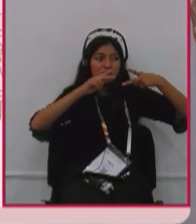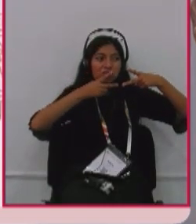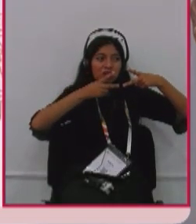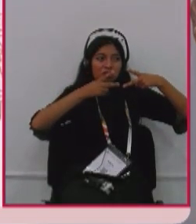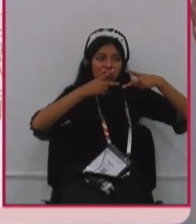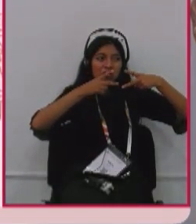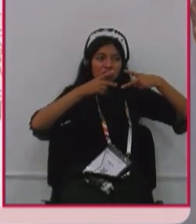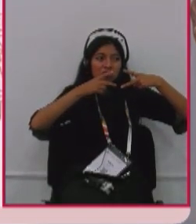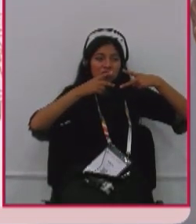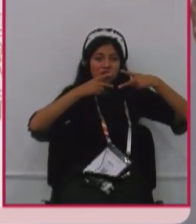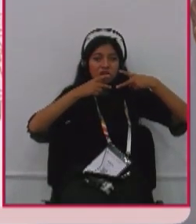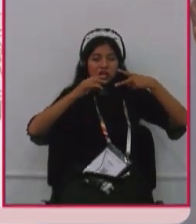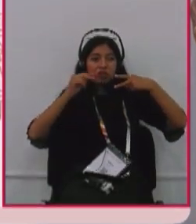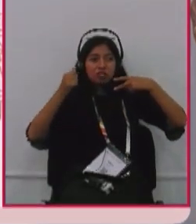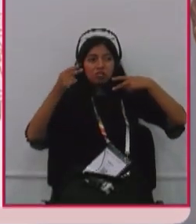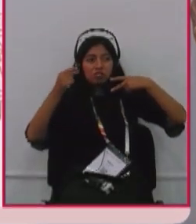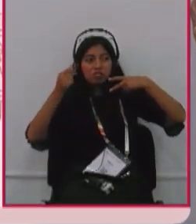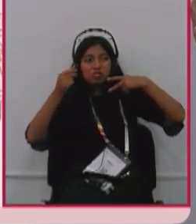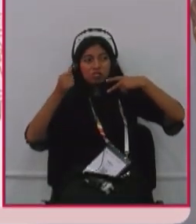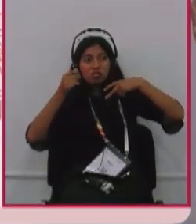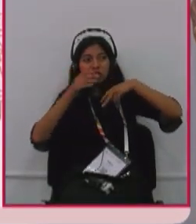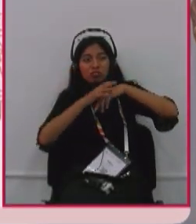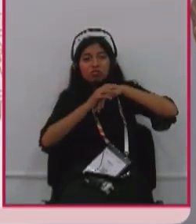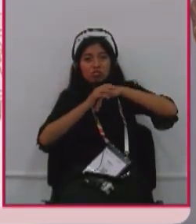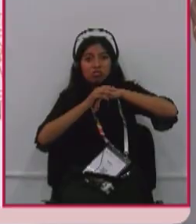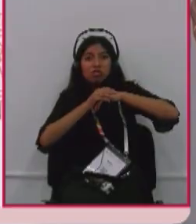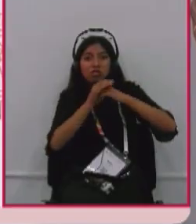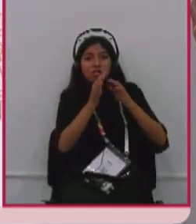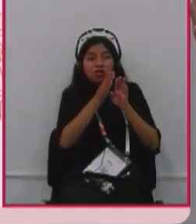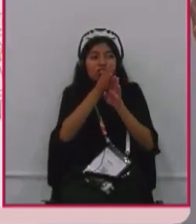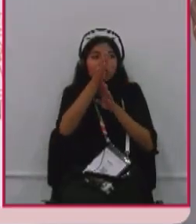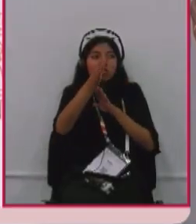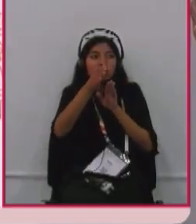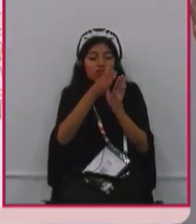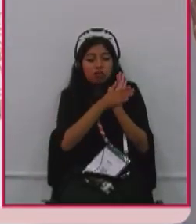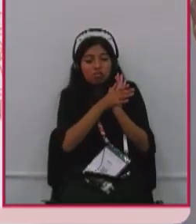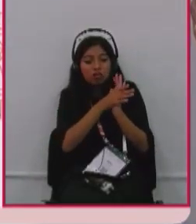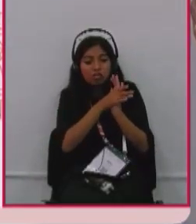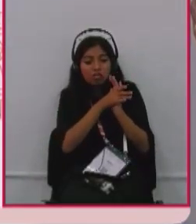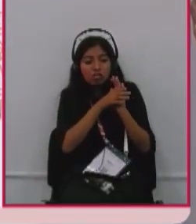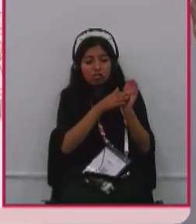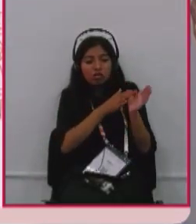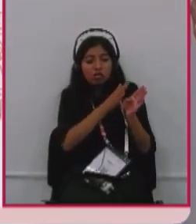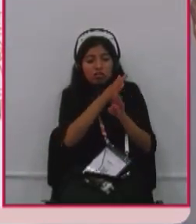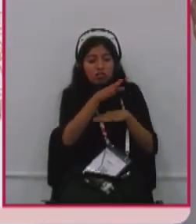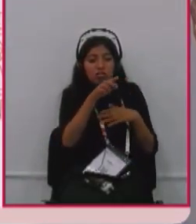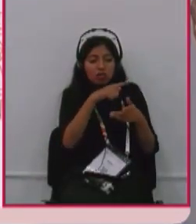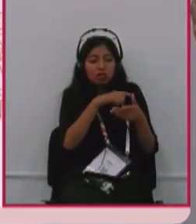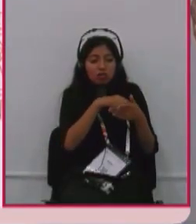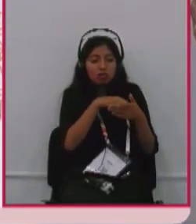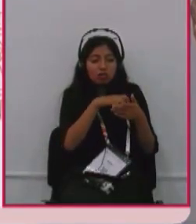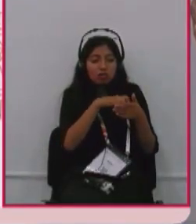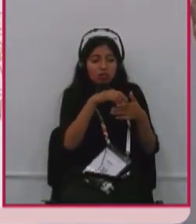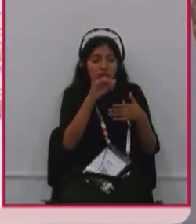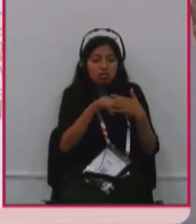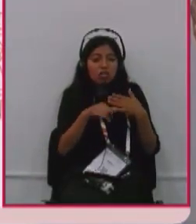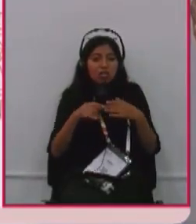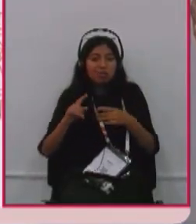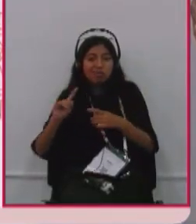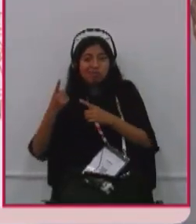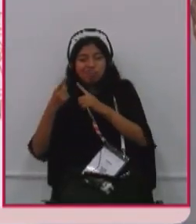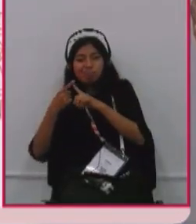No pagaría el tema de costos, ¿no? Para ir directamente a una lixiviación primaria,